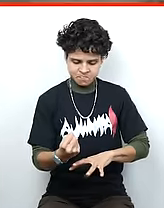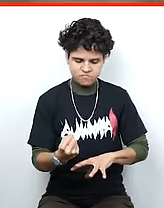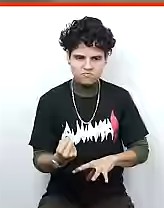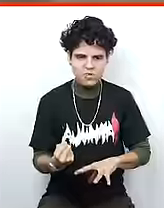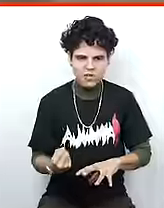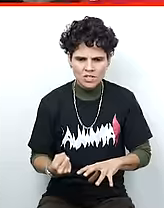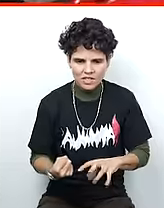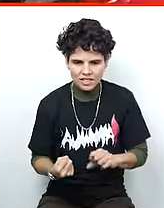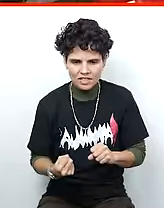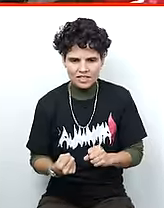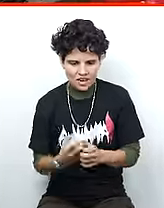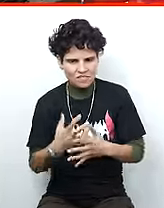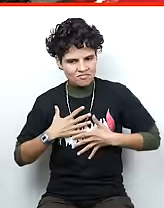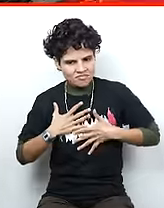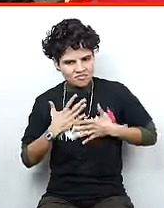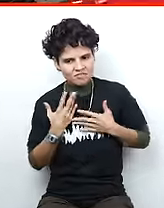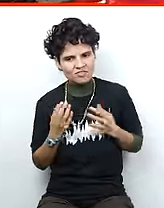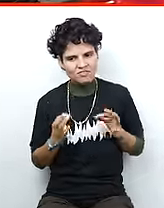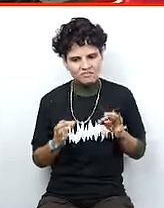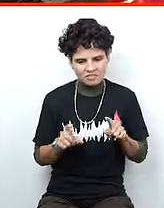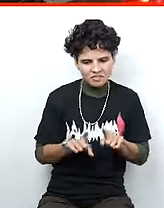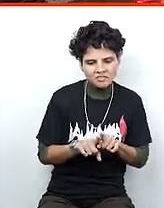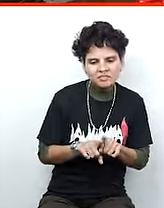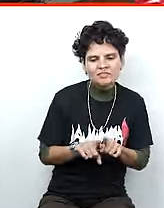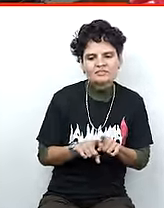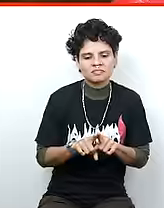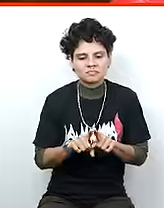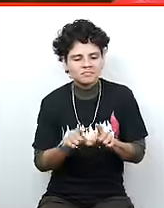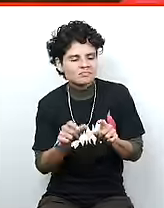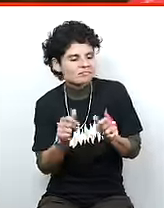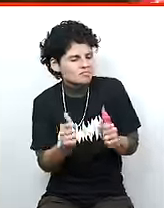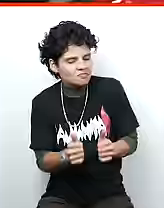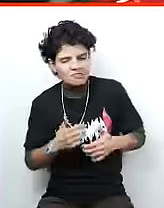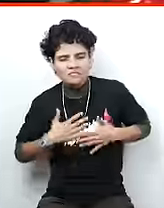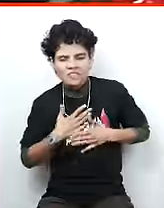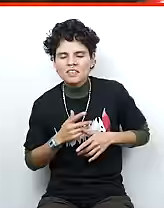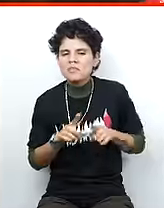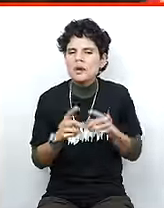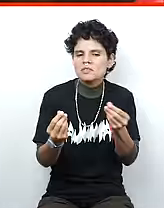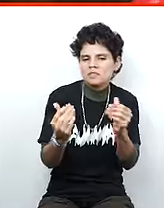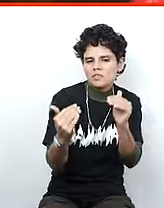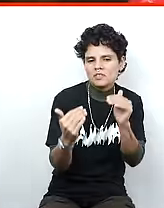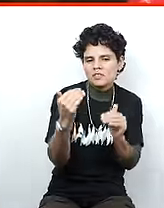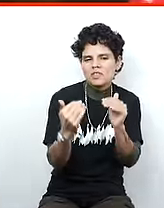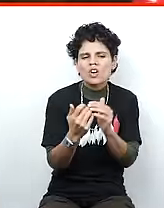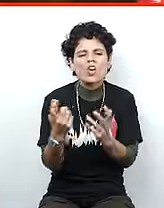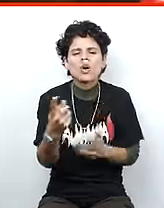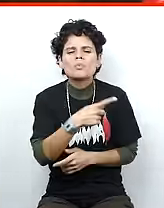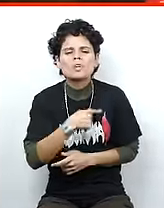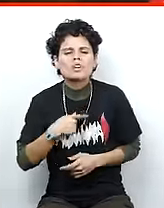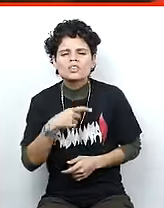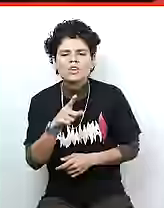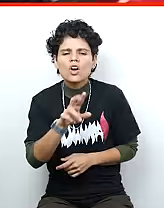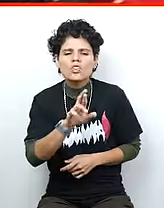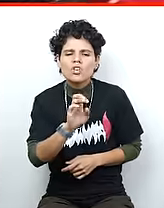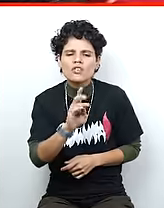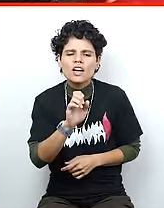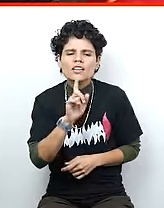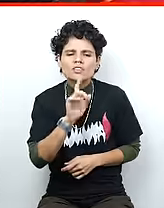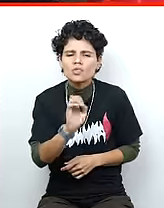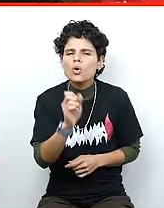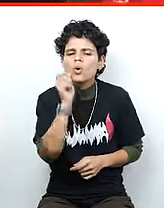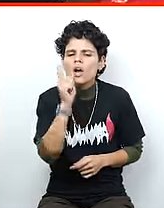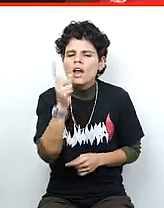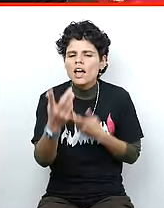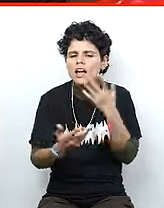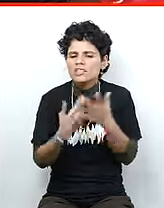Oye, el espejo. Ahí me siento como Ahí estamos, ahí ya. Estoy un poquito, ¿no? Estoy un poquito de categoría. ¿Cómo es la canción con Robertito? Tu parte es genial. ¿Cuál de todas?